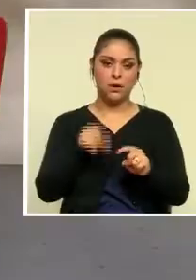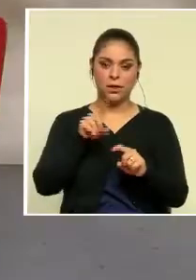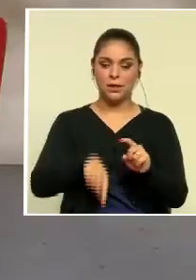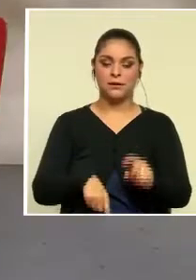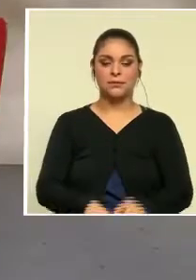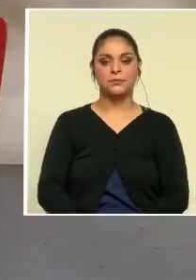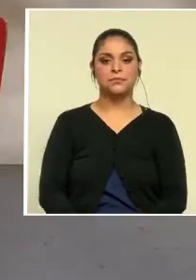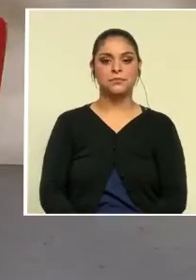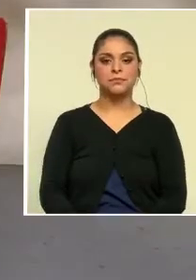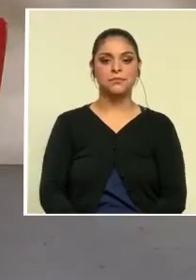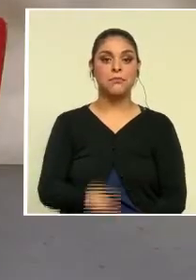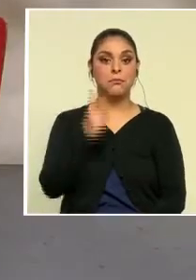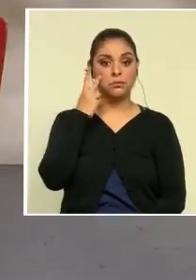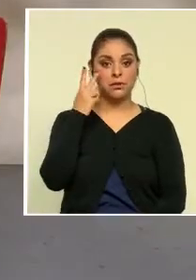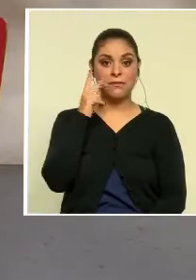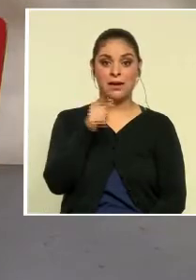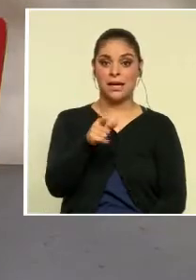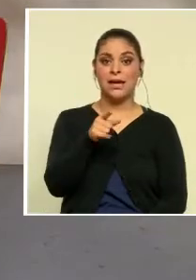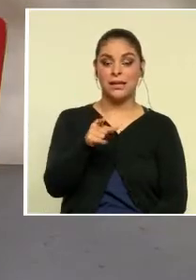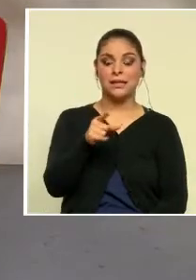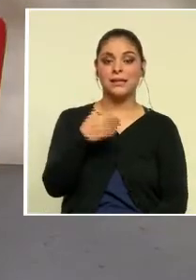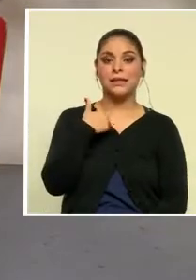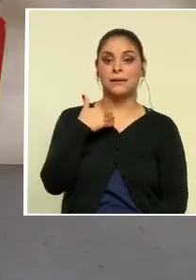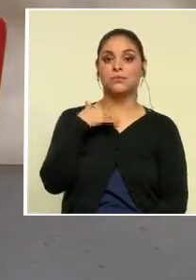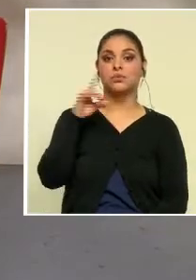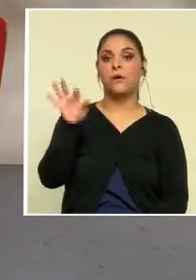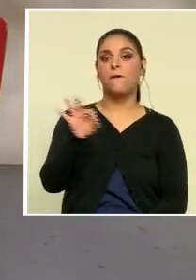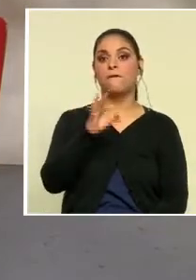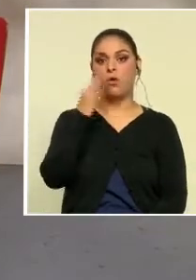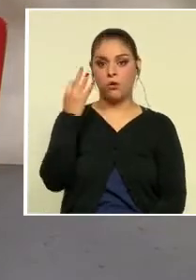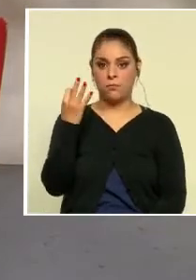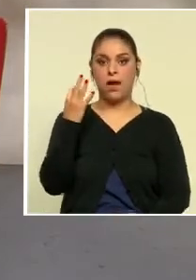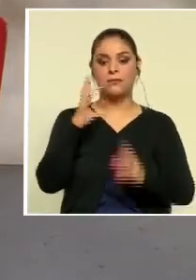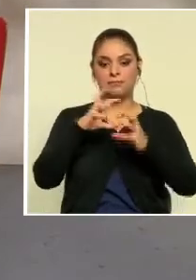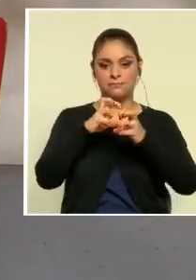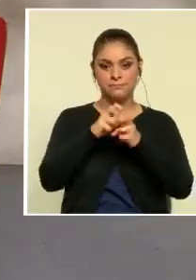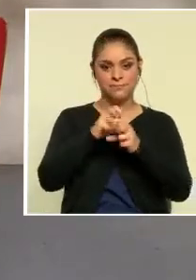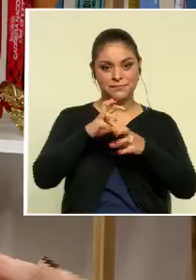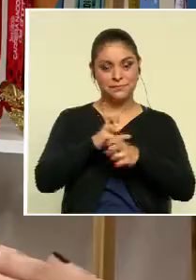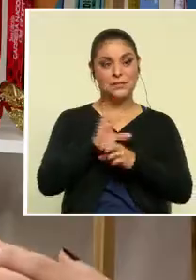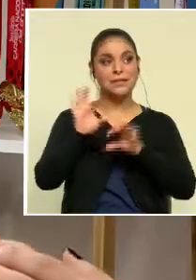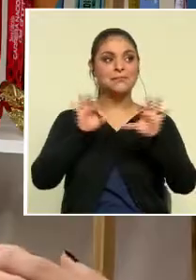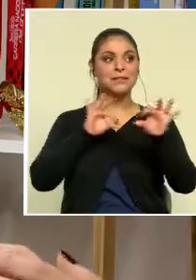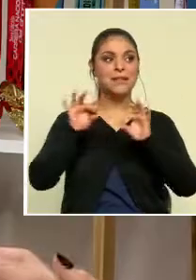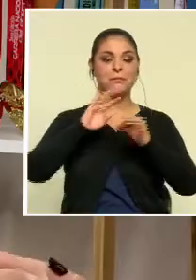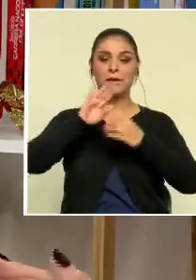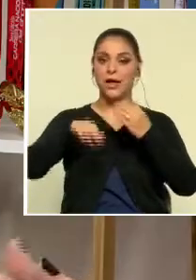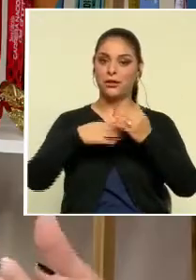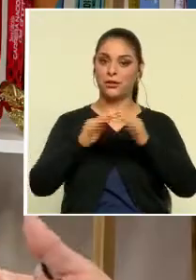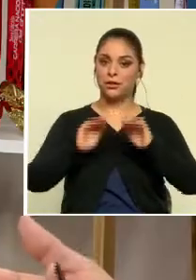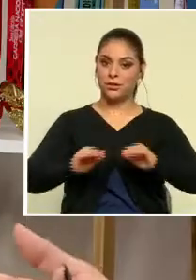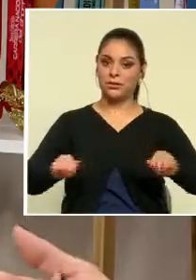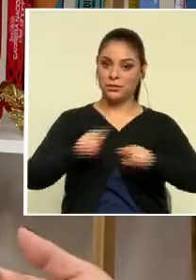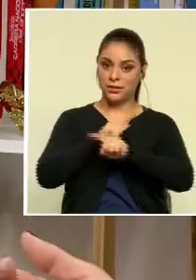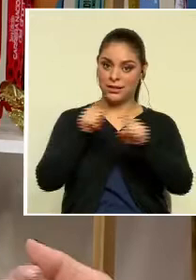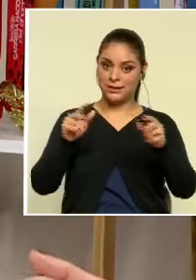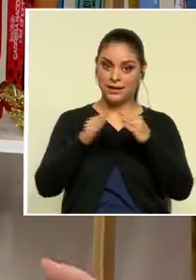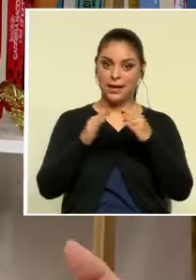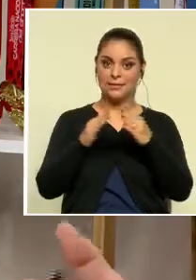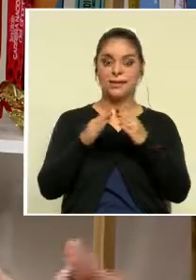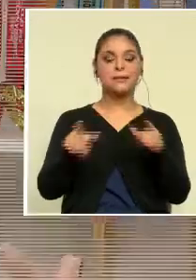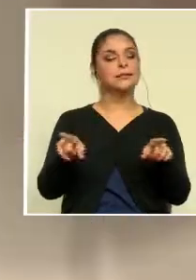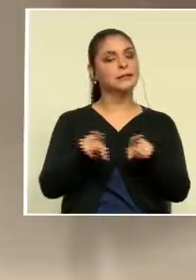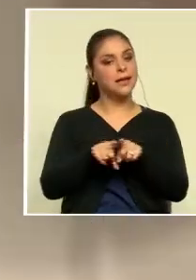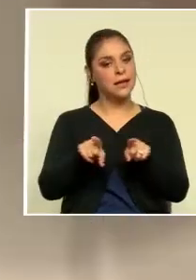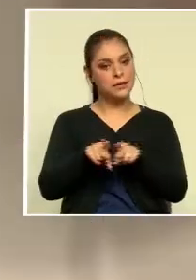vamos a ver aquí estamos dándole alguna forma entonces invitamos a todos los niños y las niñas allá en casa también